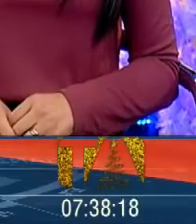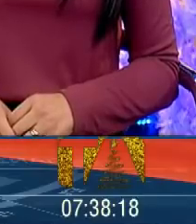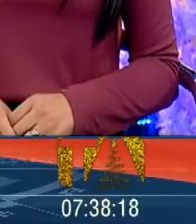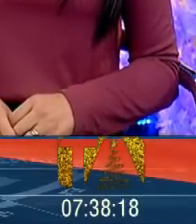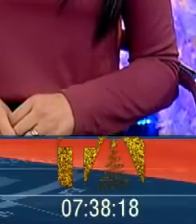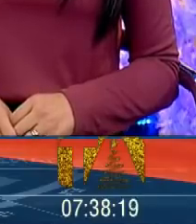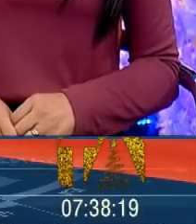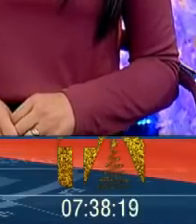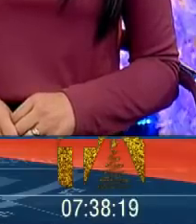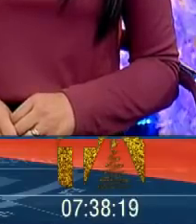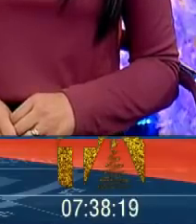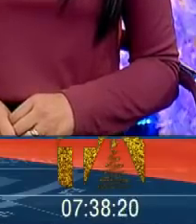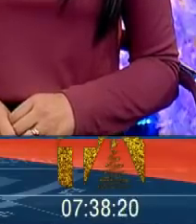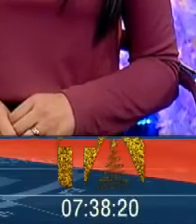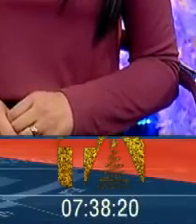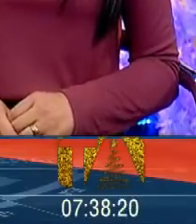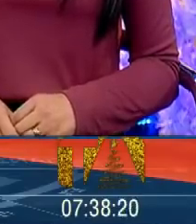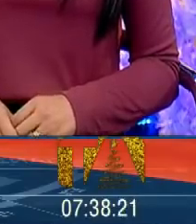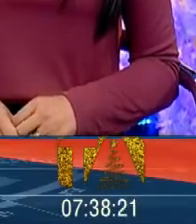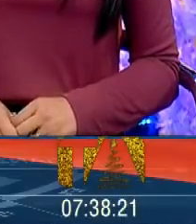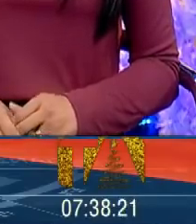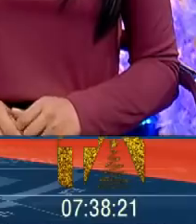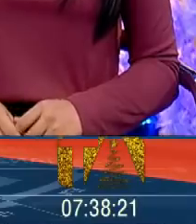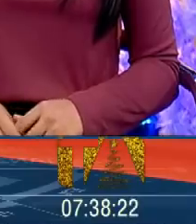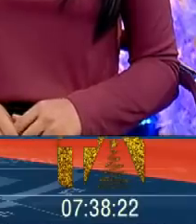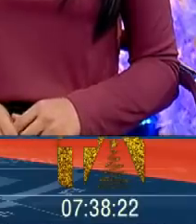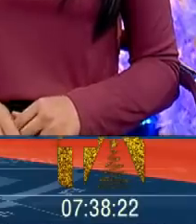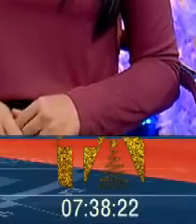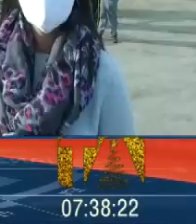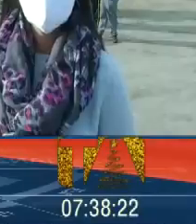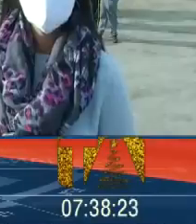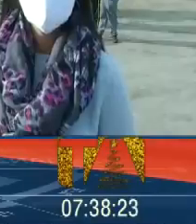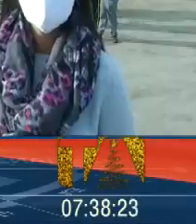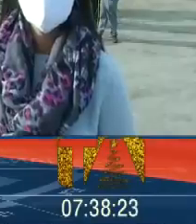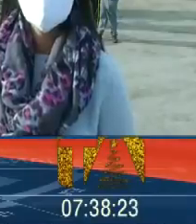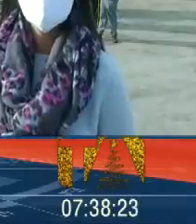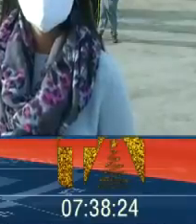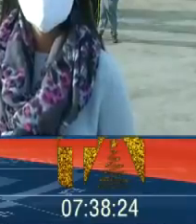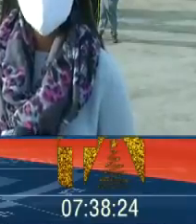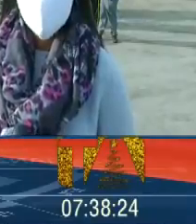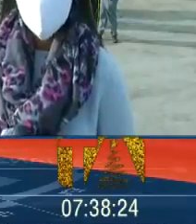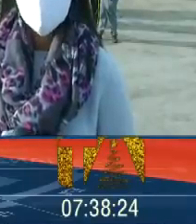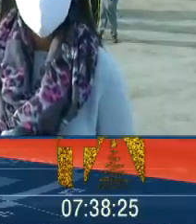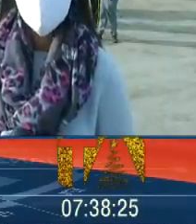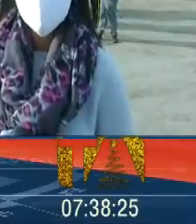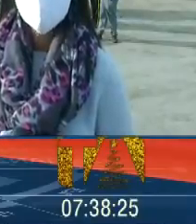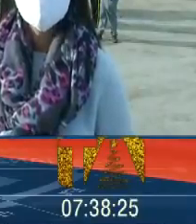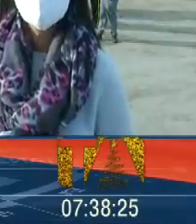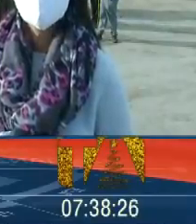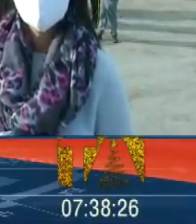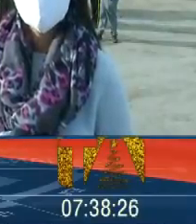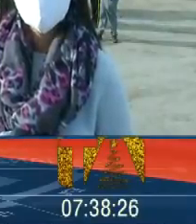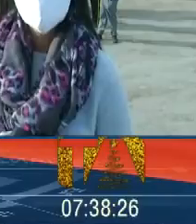para seguir estudiando, pero eso más adelante. Por ahora vamos a contactarnos con nuestra compañera Stephanie Paz, que ya recorre la capital para